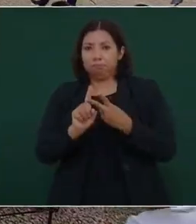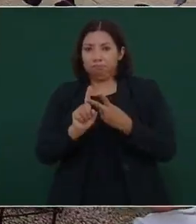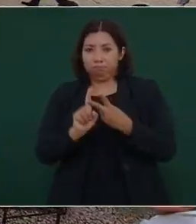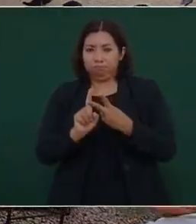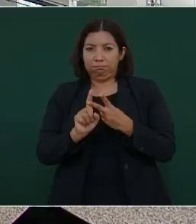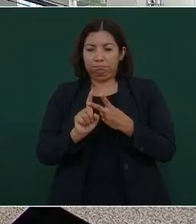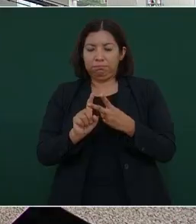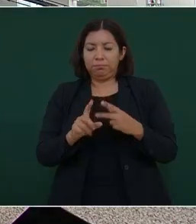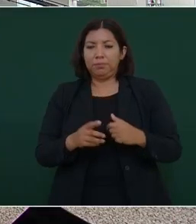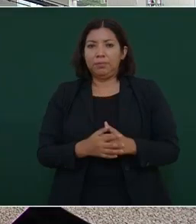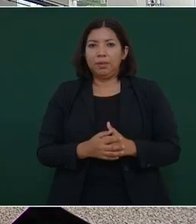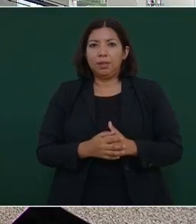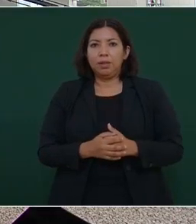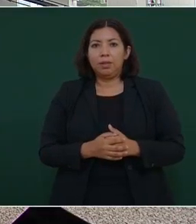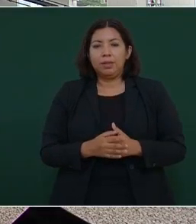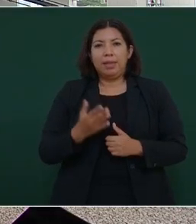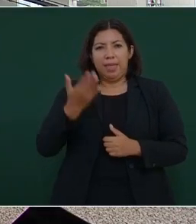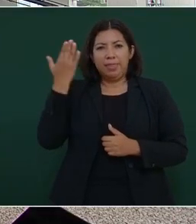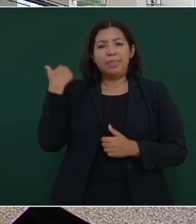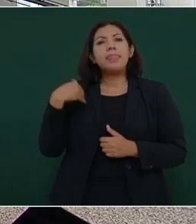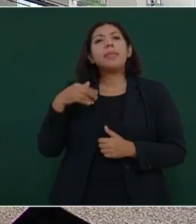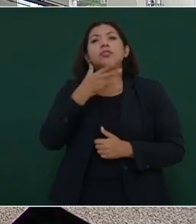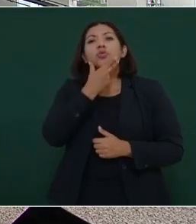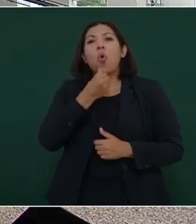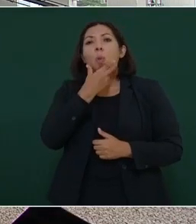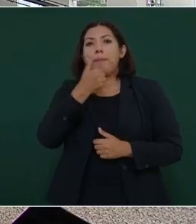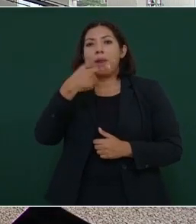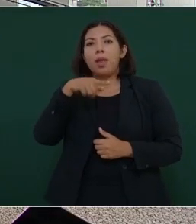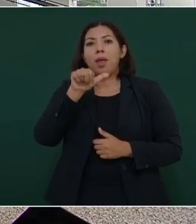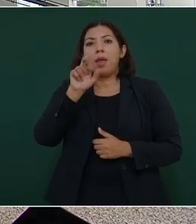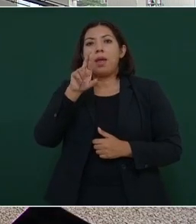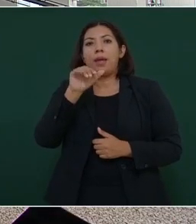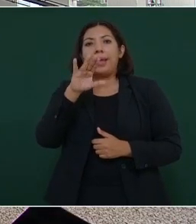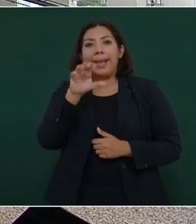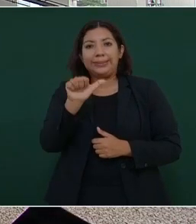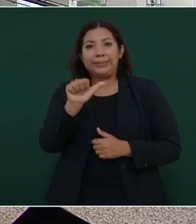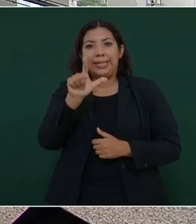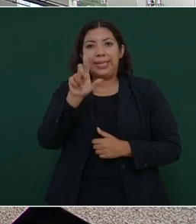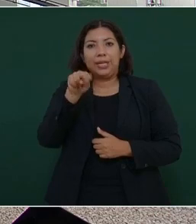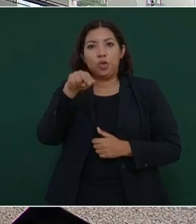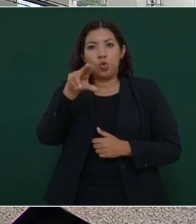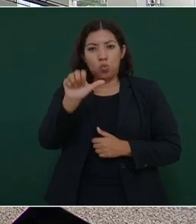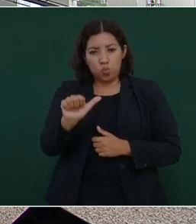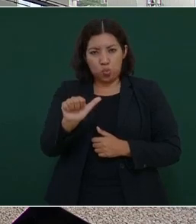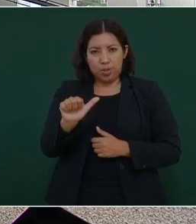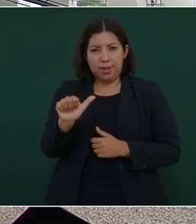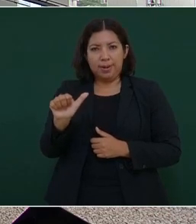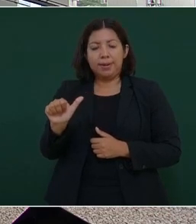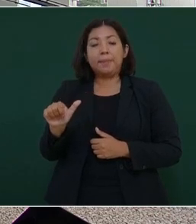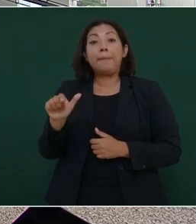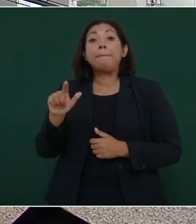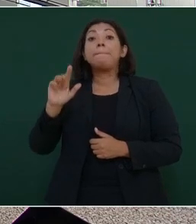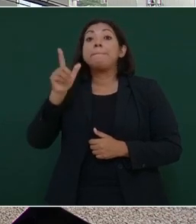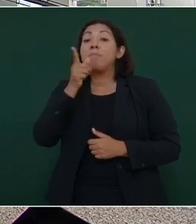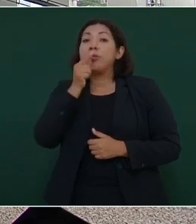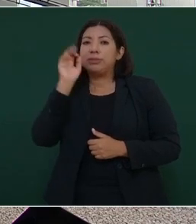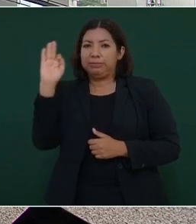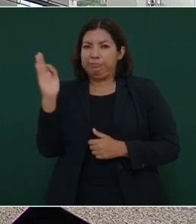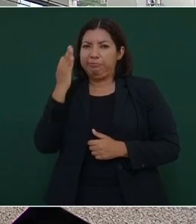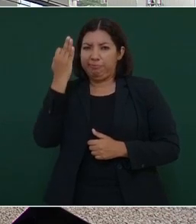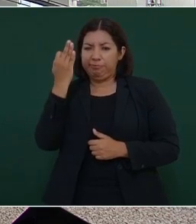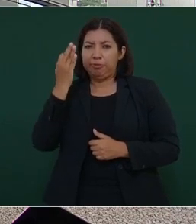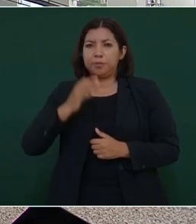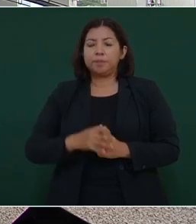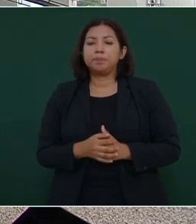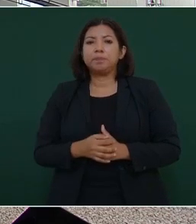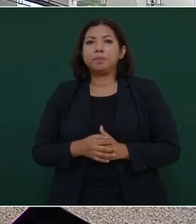en los tiempos de la policía de García Luna, de la Policía Federal, al parecer hubo una constante como